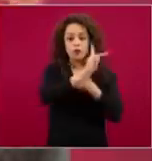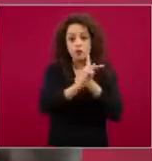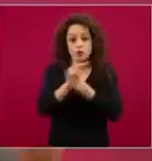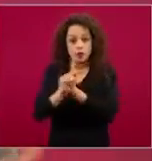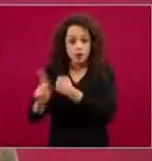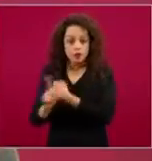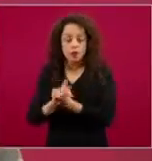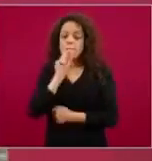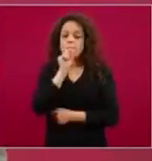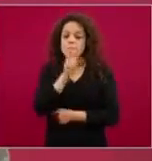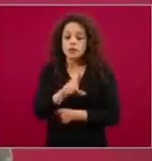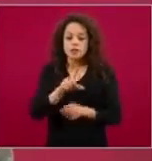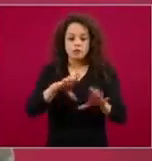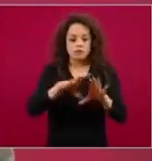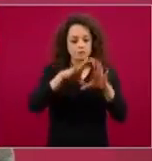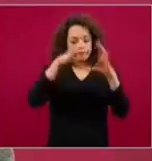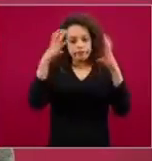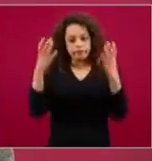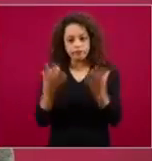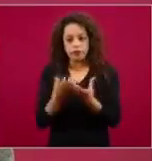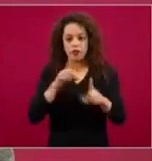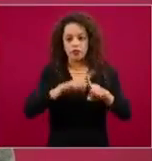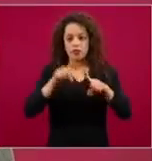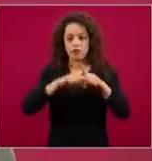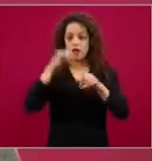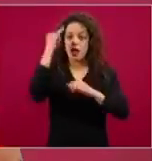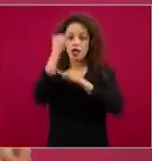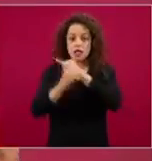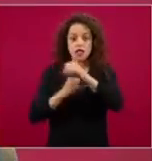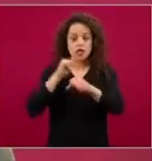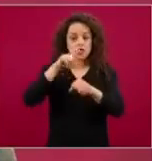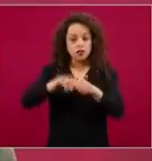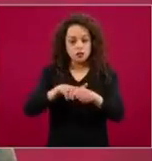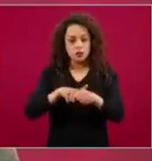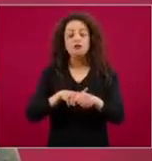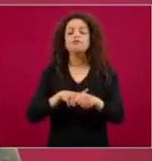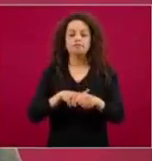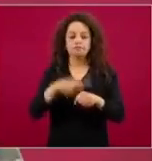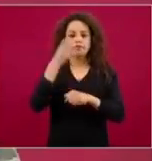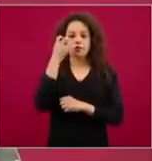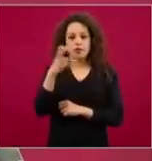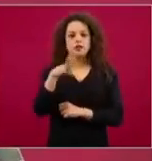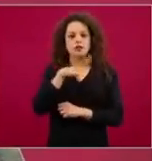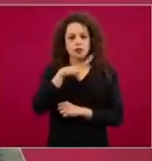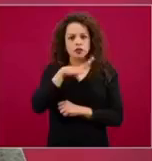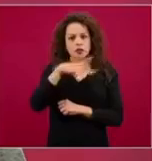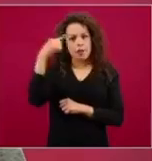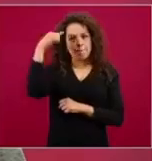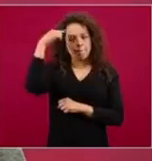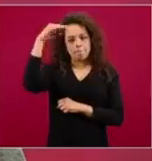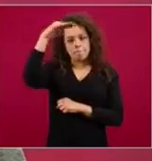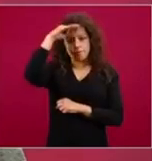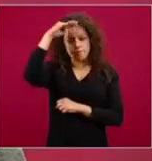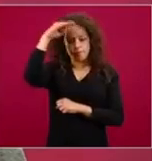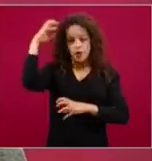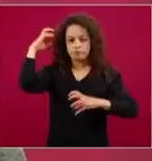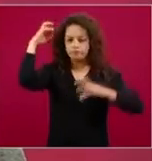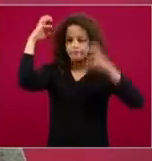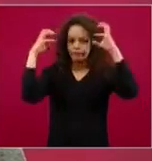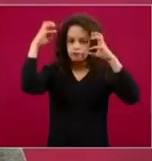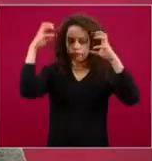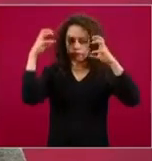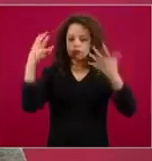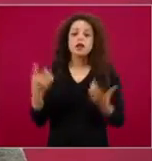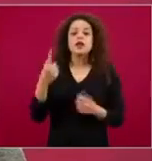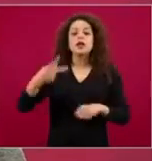nivel global, los organismos internacionales tienen esta reflexión sobre las consecuencias del